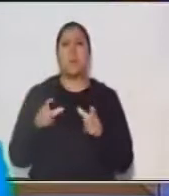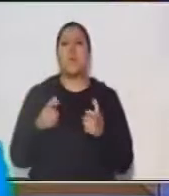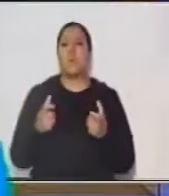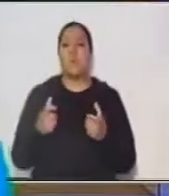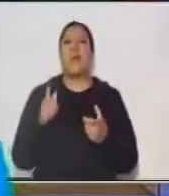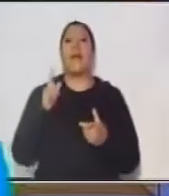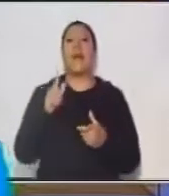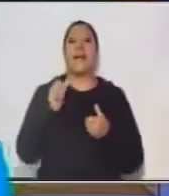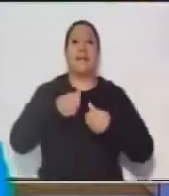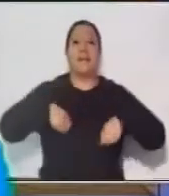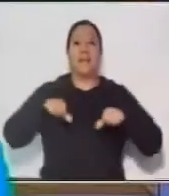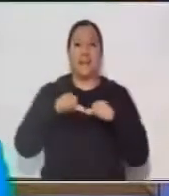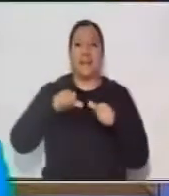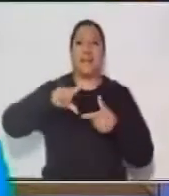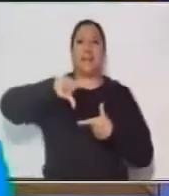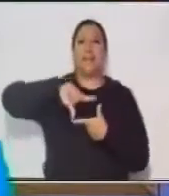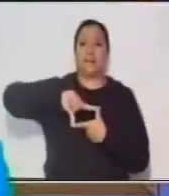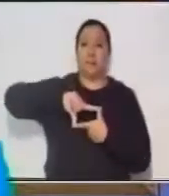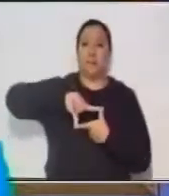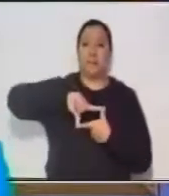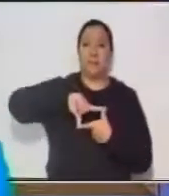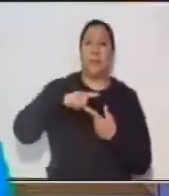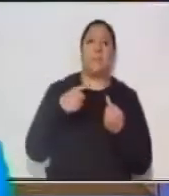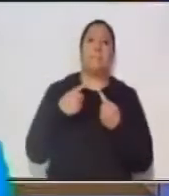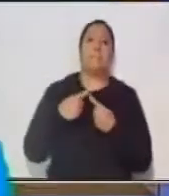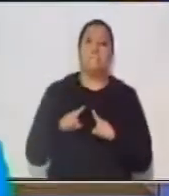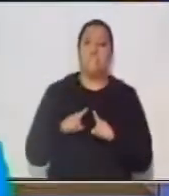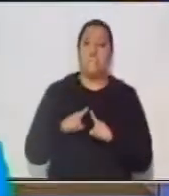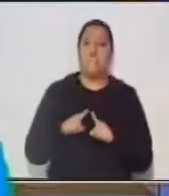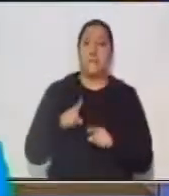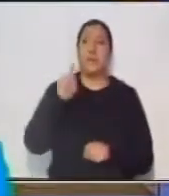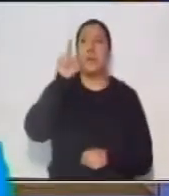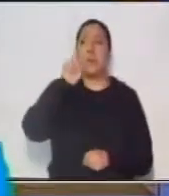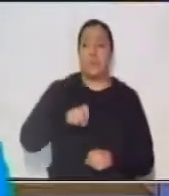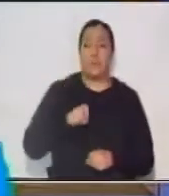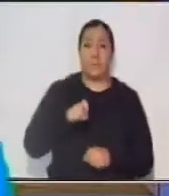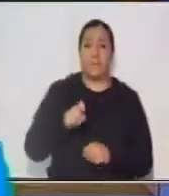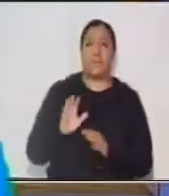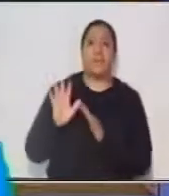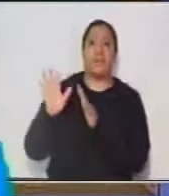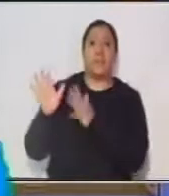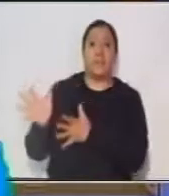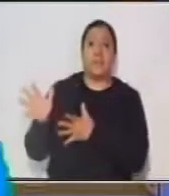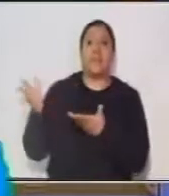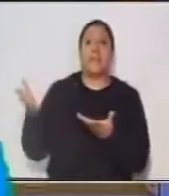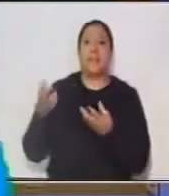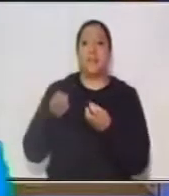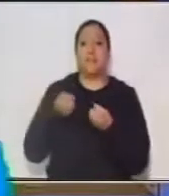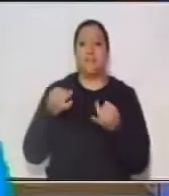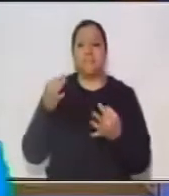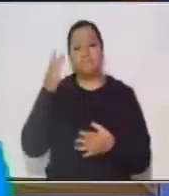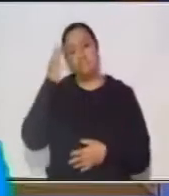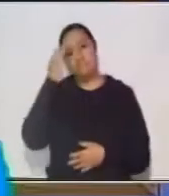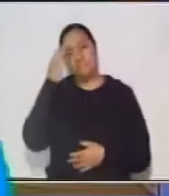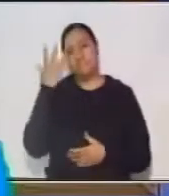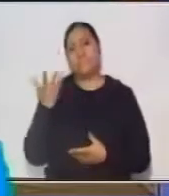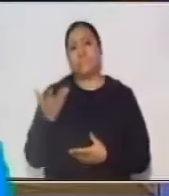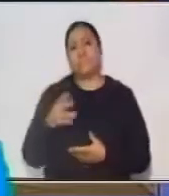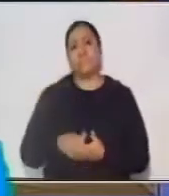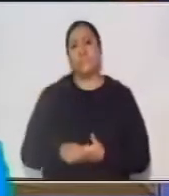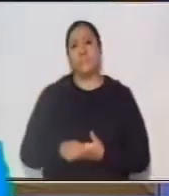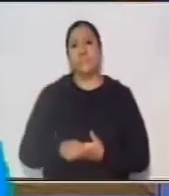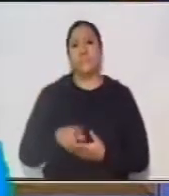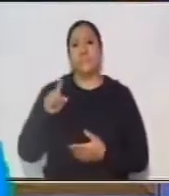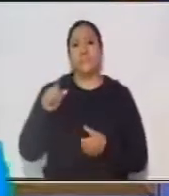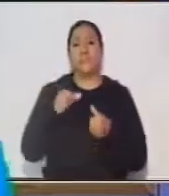pero para calcularla entonces se nos tiene que quedar que para calcular el área de nuestro